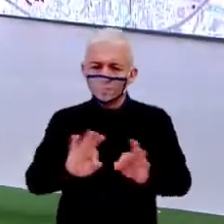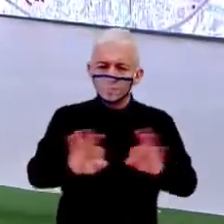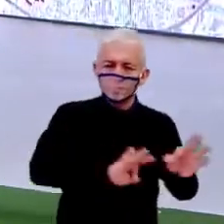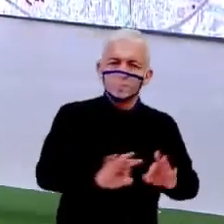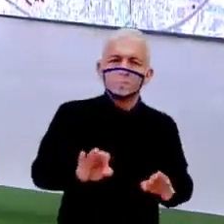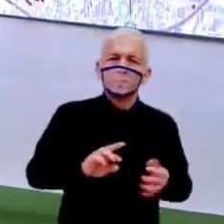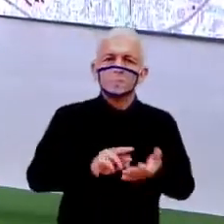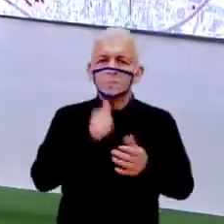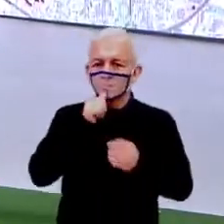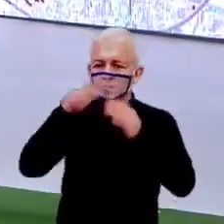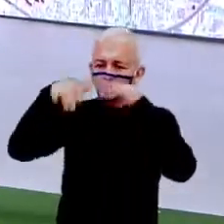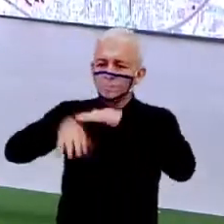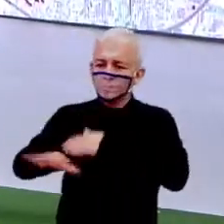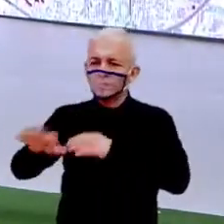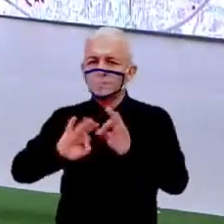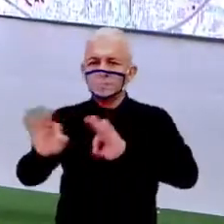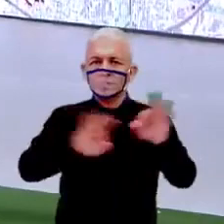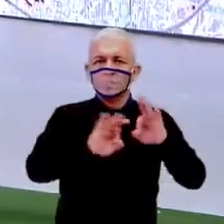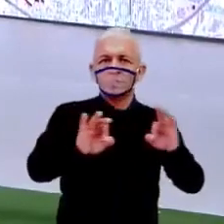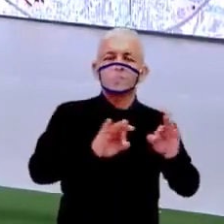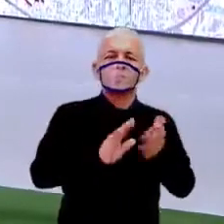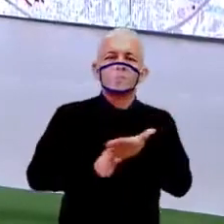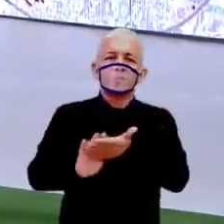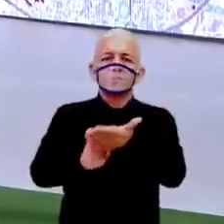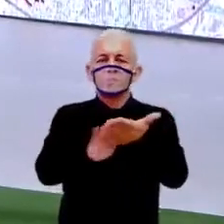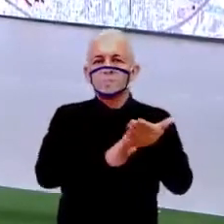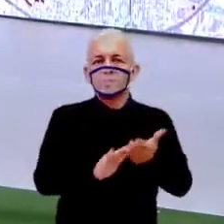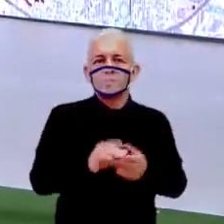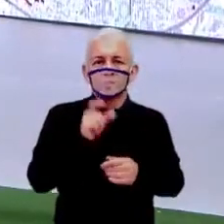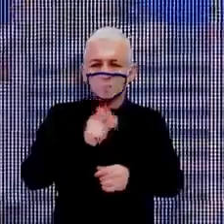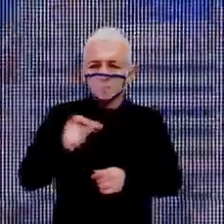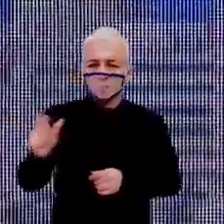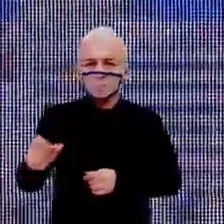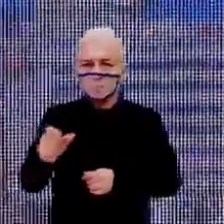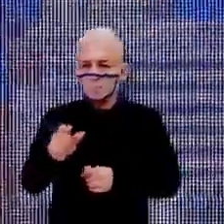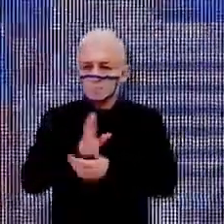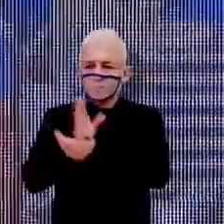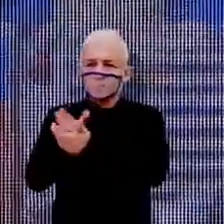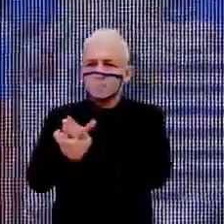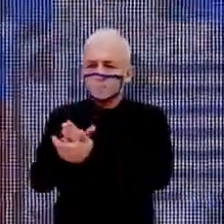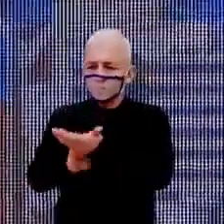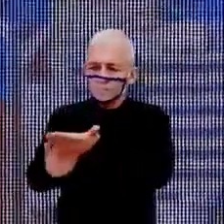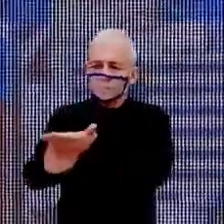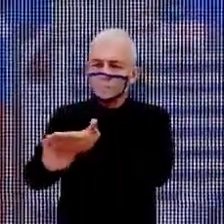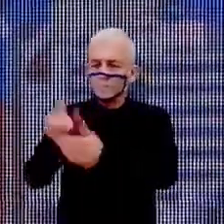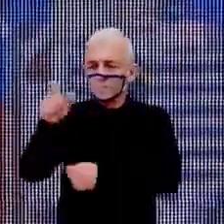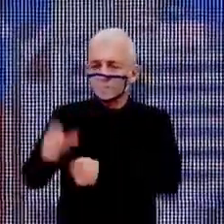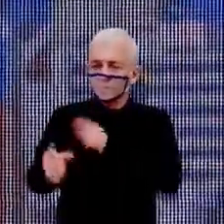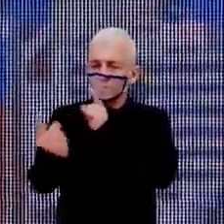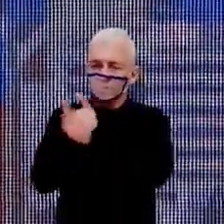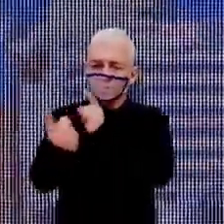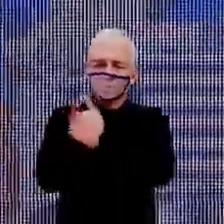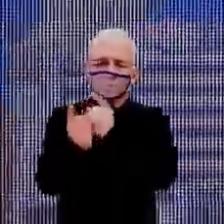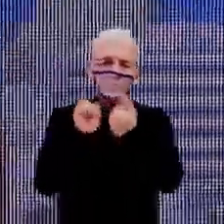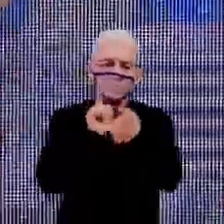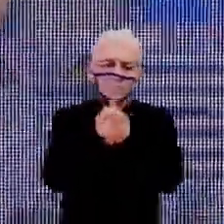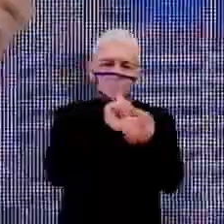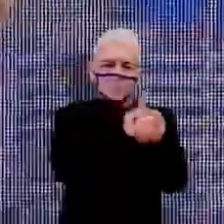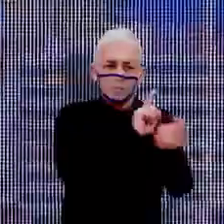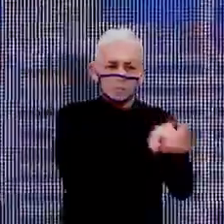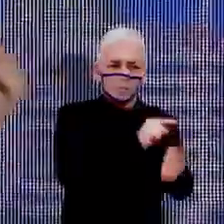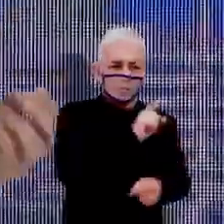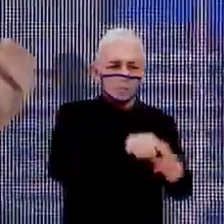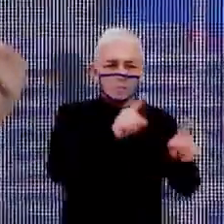una realidad. Pero tenemos que ir a donde esa gente, donde esos ciudadanos barranquilleros que tal